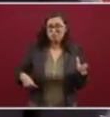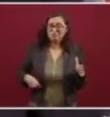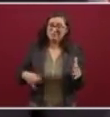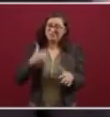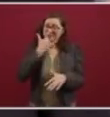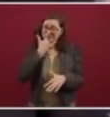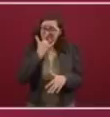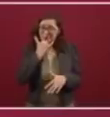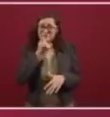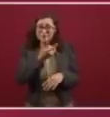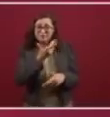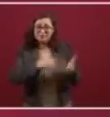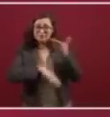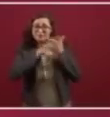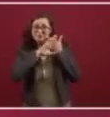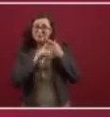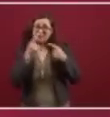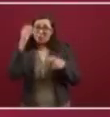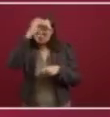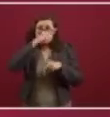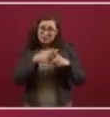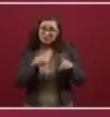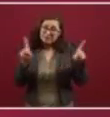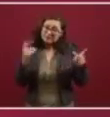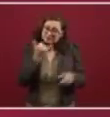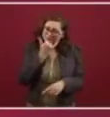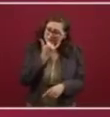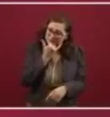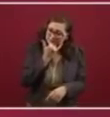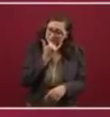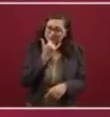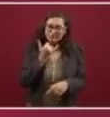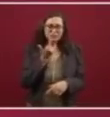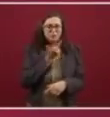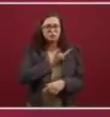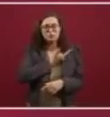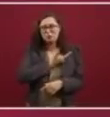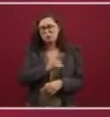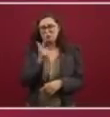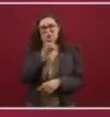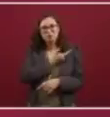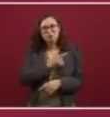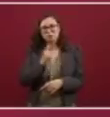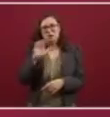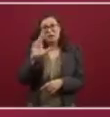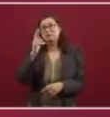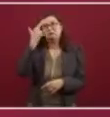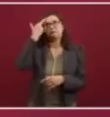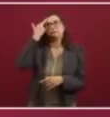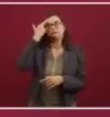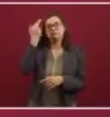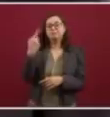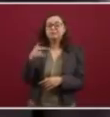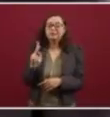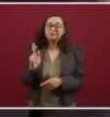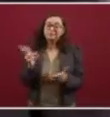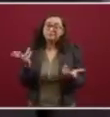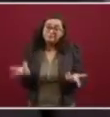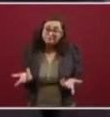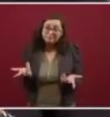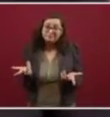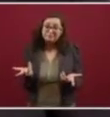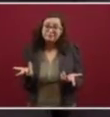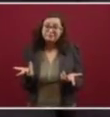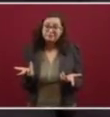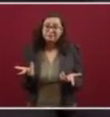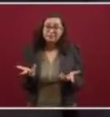adversarios, a los que piensan de manera distinta, que no les gusta que yo recuerde estas cosas. Pero antes